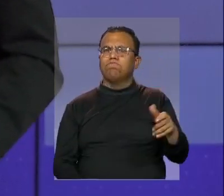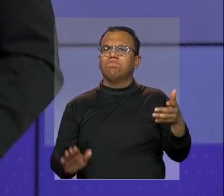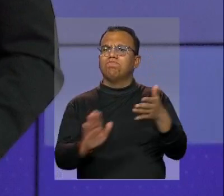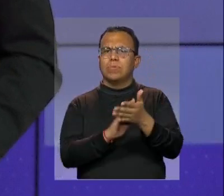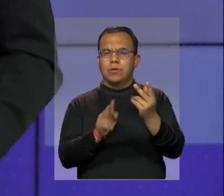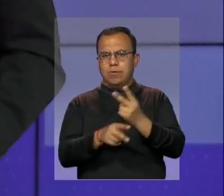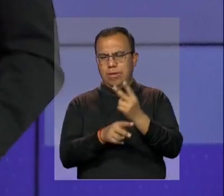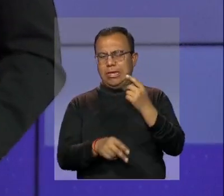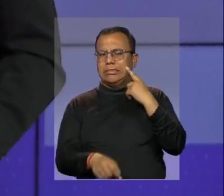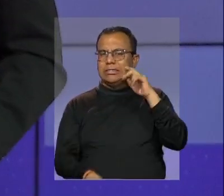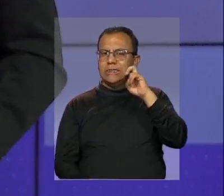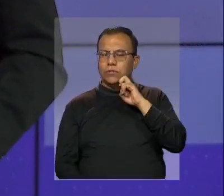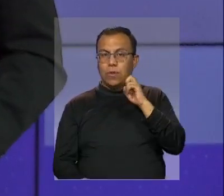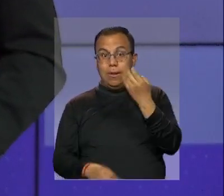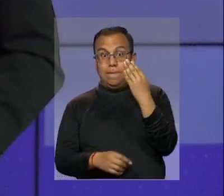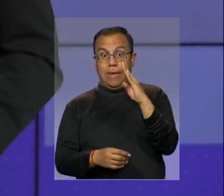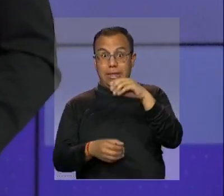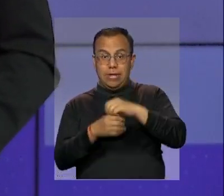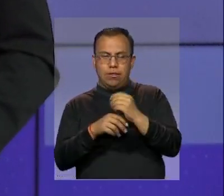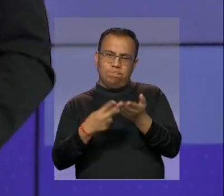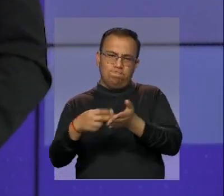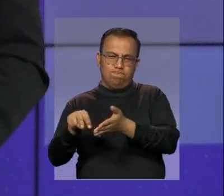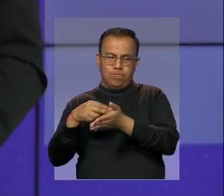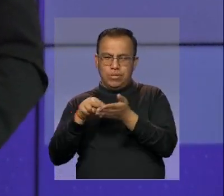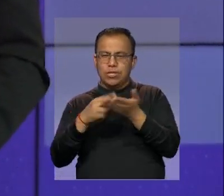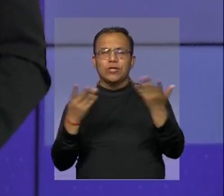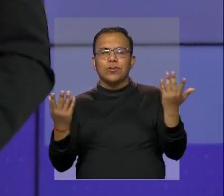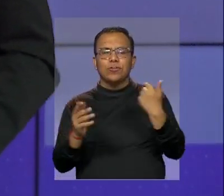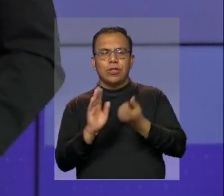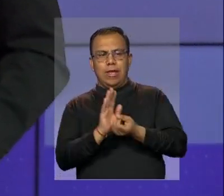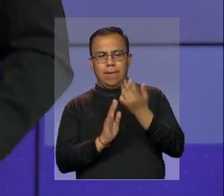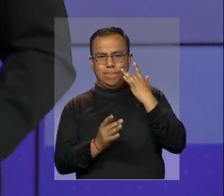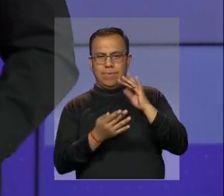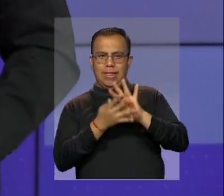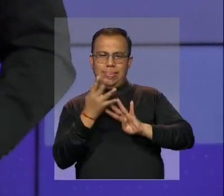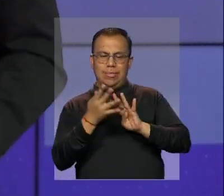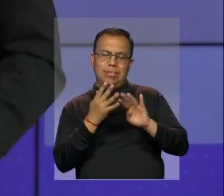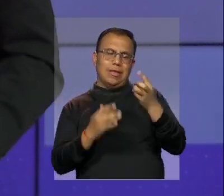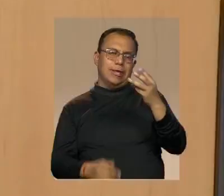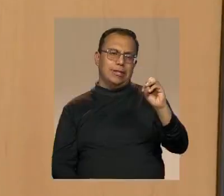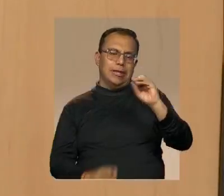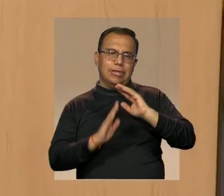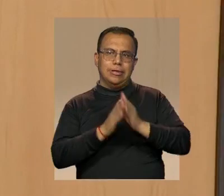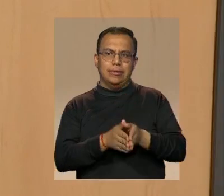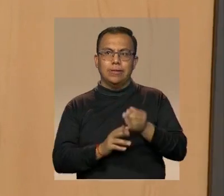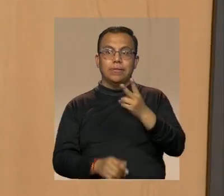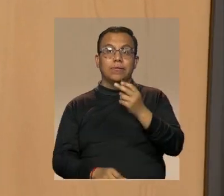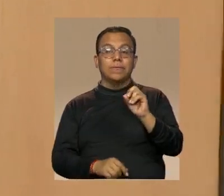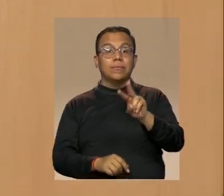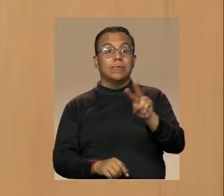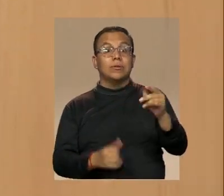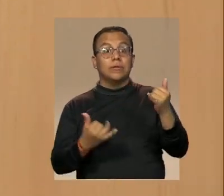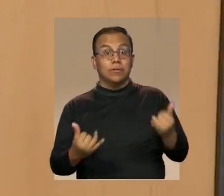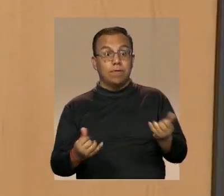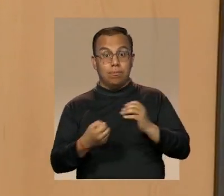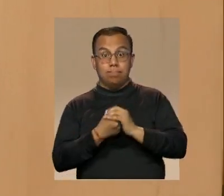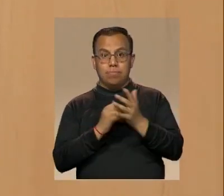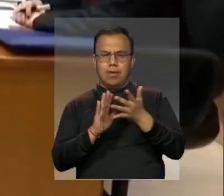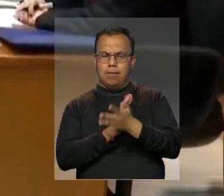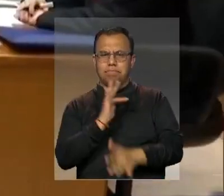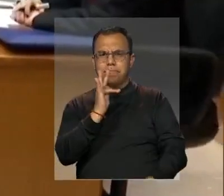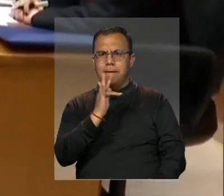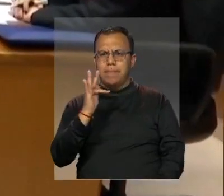agresión sexual en un baño de la discoteca Sutton de Barcelona el pasado 30 de diciembre de 2022. Luego del juicio y la declaración de